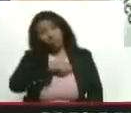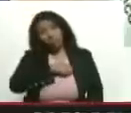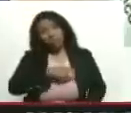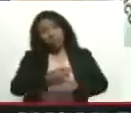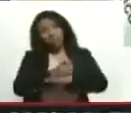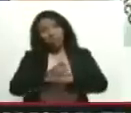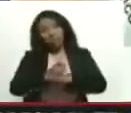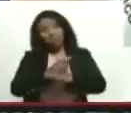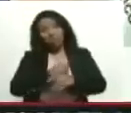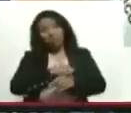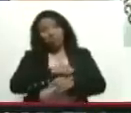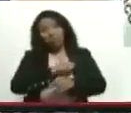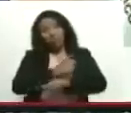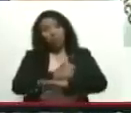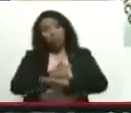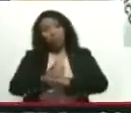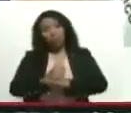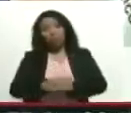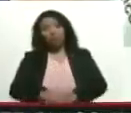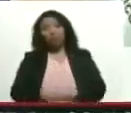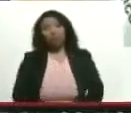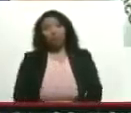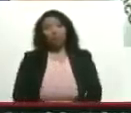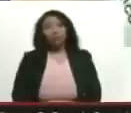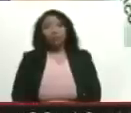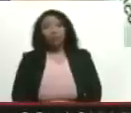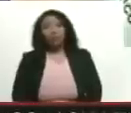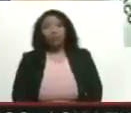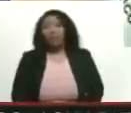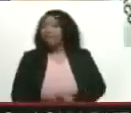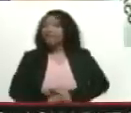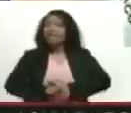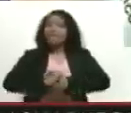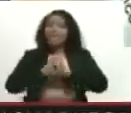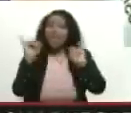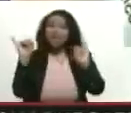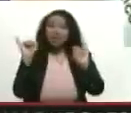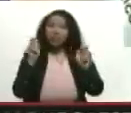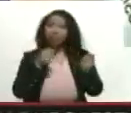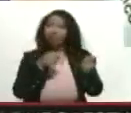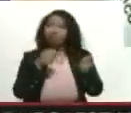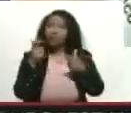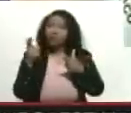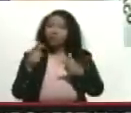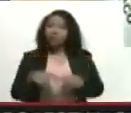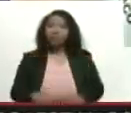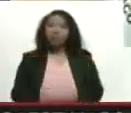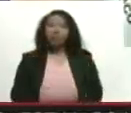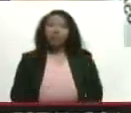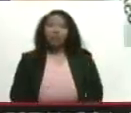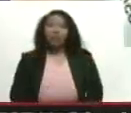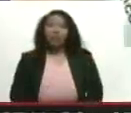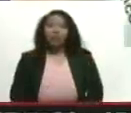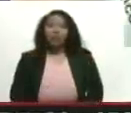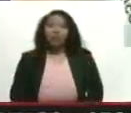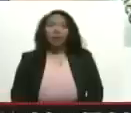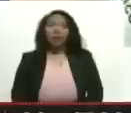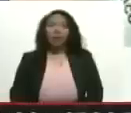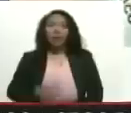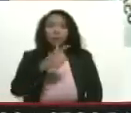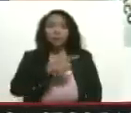de España y sus autoridades termine de extraditar a sujetos como